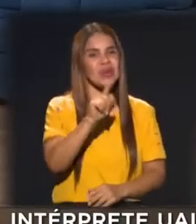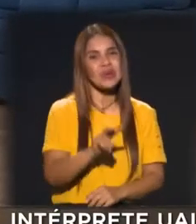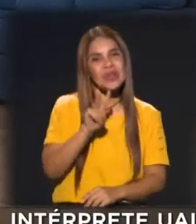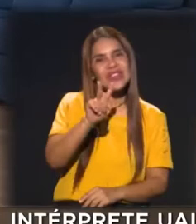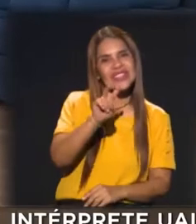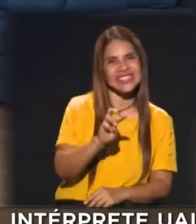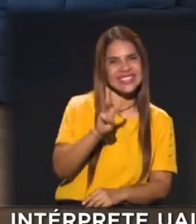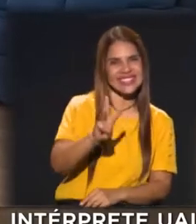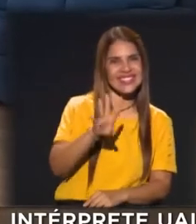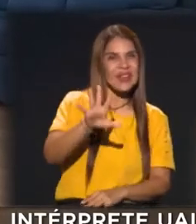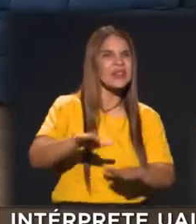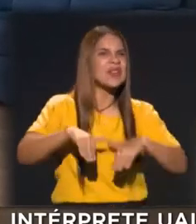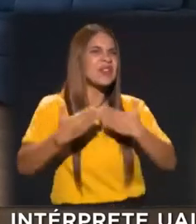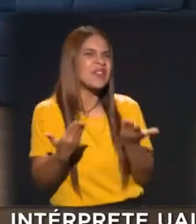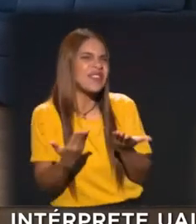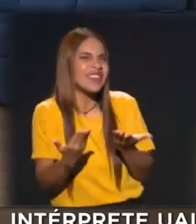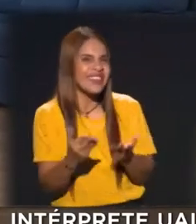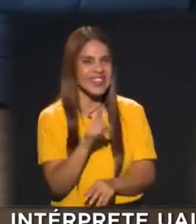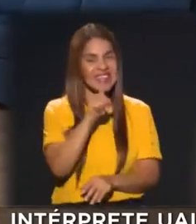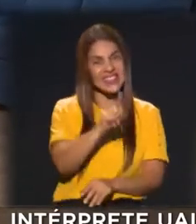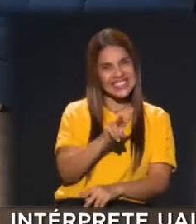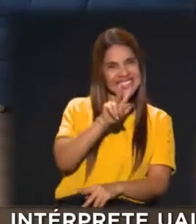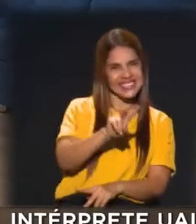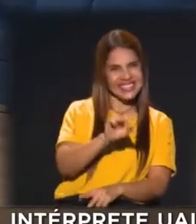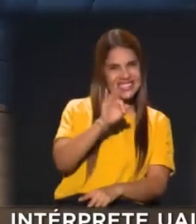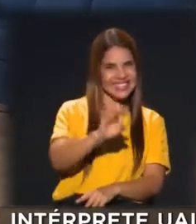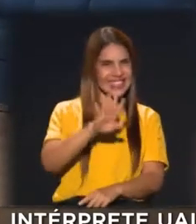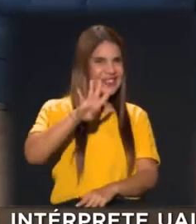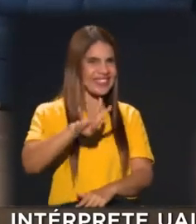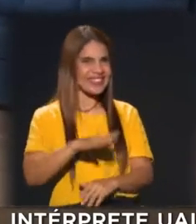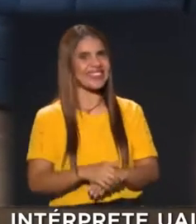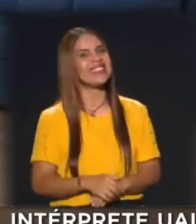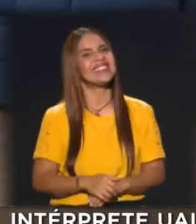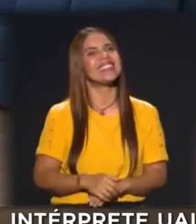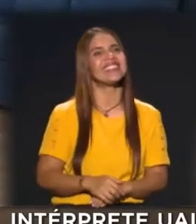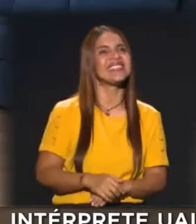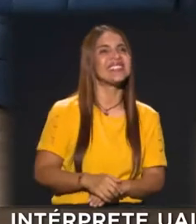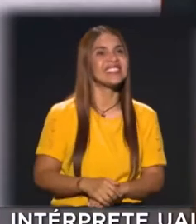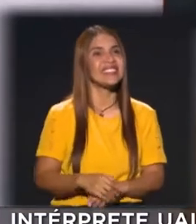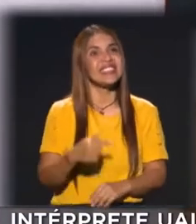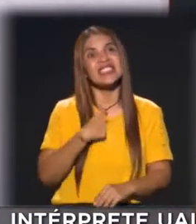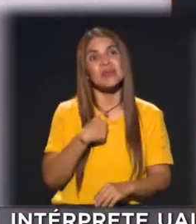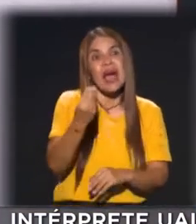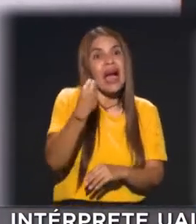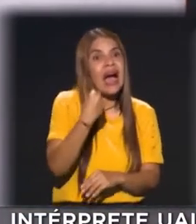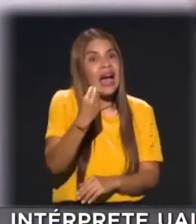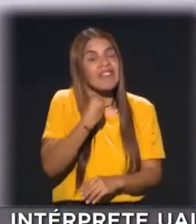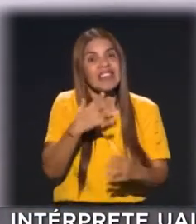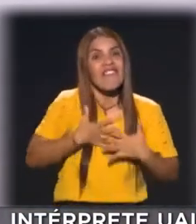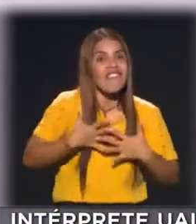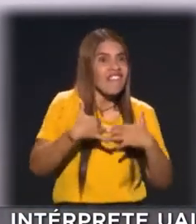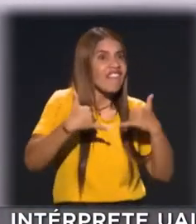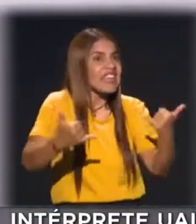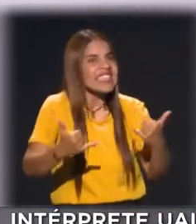tres, cuatro. ¿Cómo? Una, dos, tres, cuatro. Y bueno, y me dicen que son